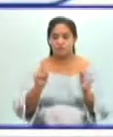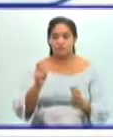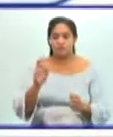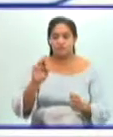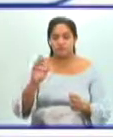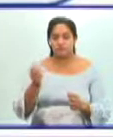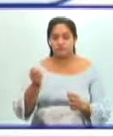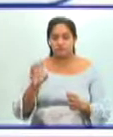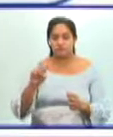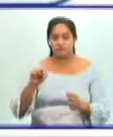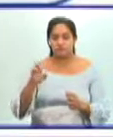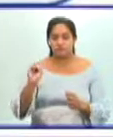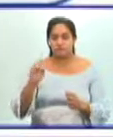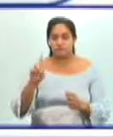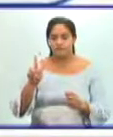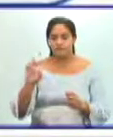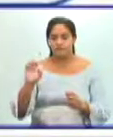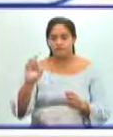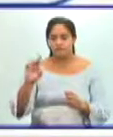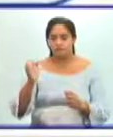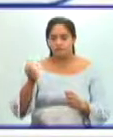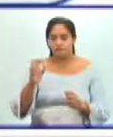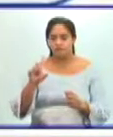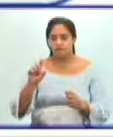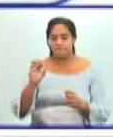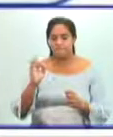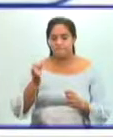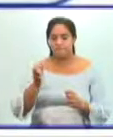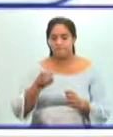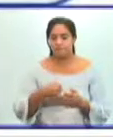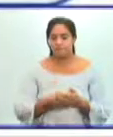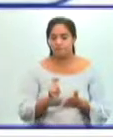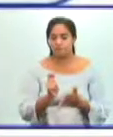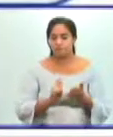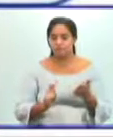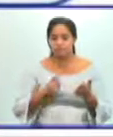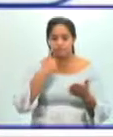transversales. Ahí te lo dejo en pantalla para que lo anotes.